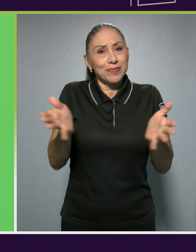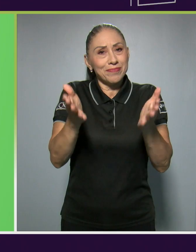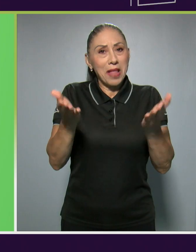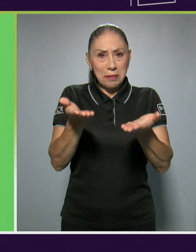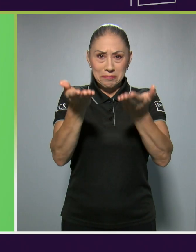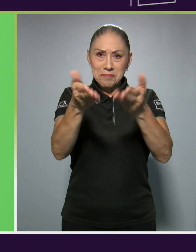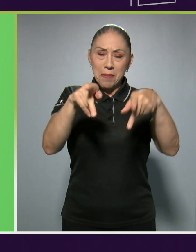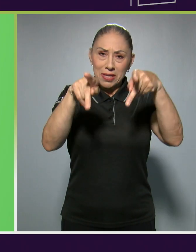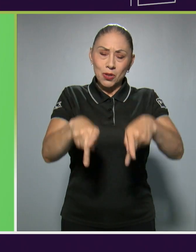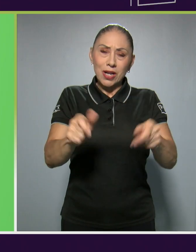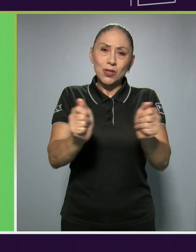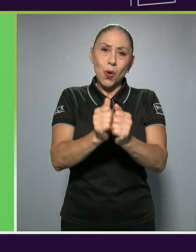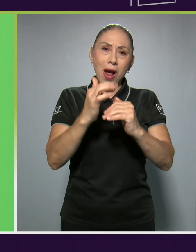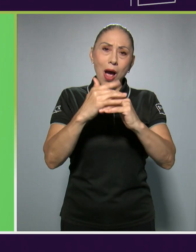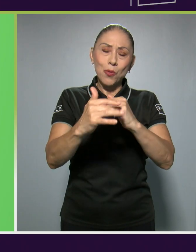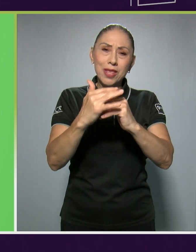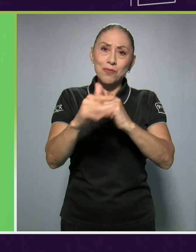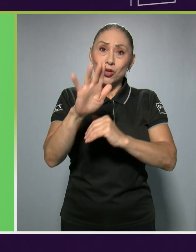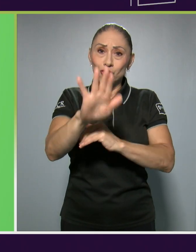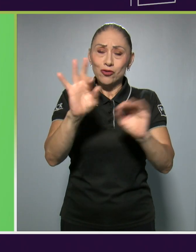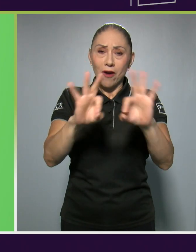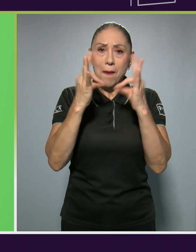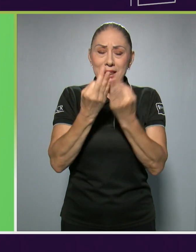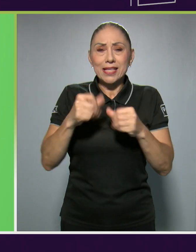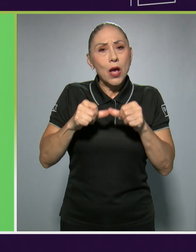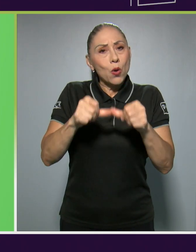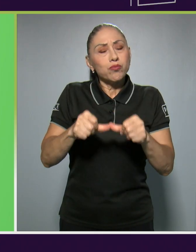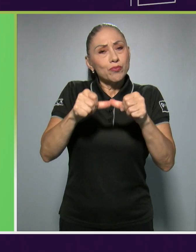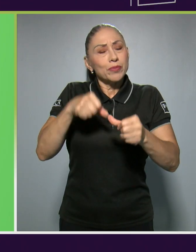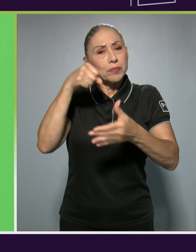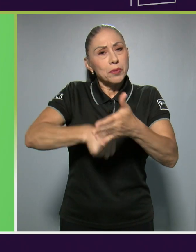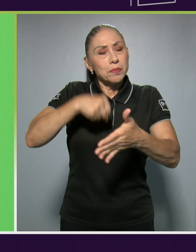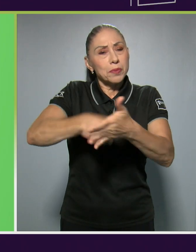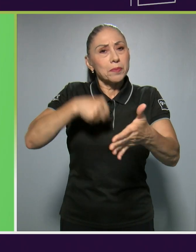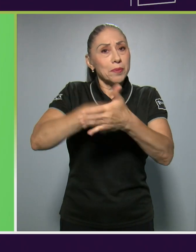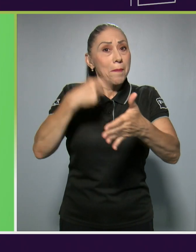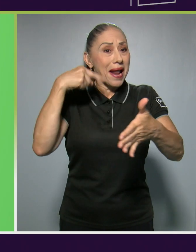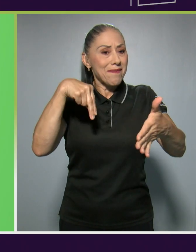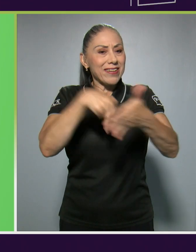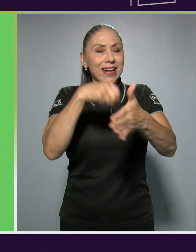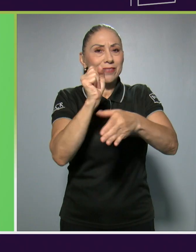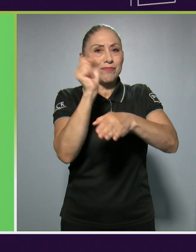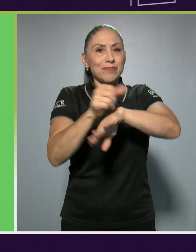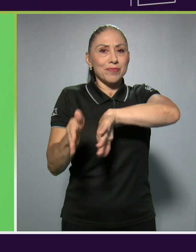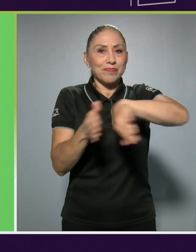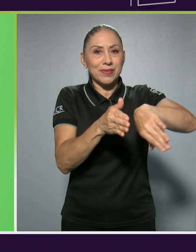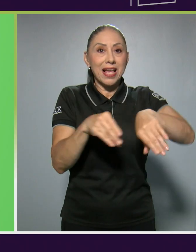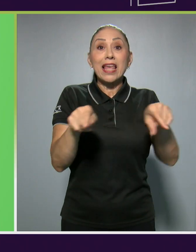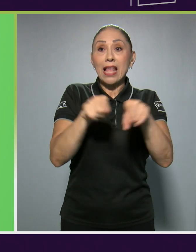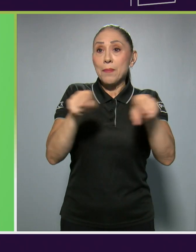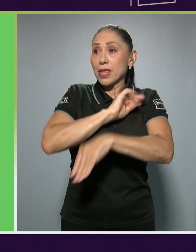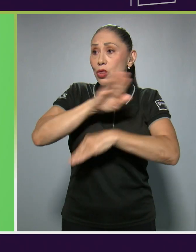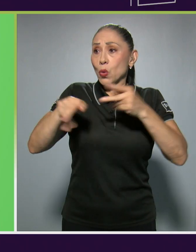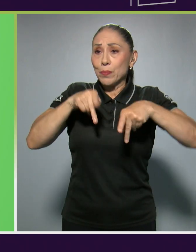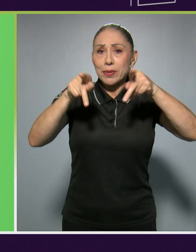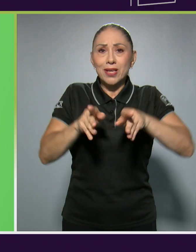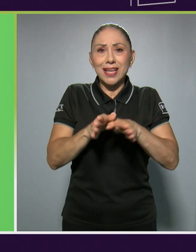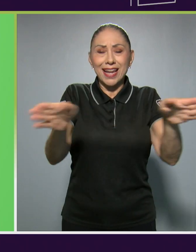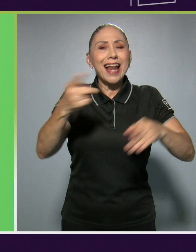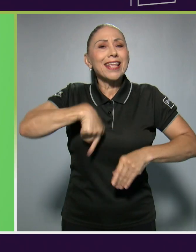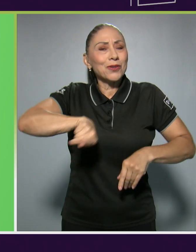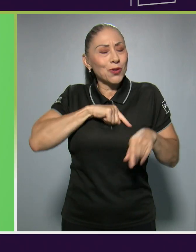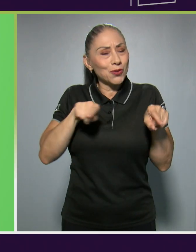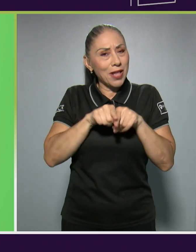personas con autismo y sus familias para que sigan luchando, ¿verdad?, por liberar estas barreras, pero principalmente para el resto y que hagamos nuestra parte